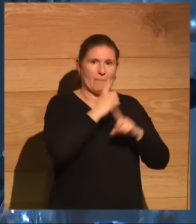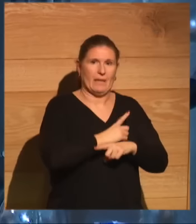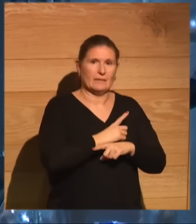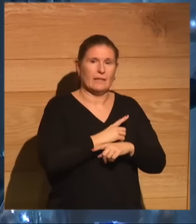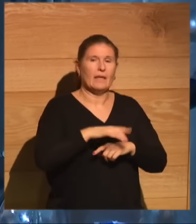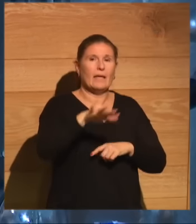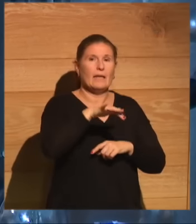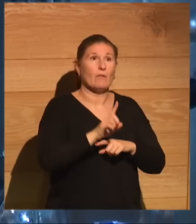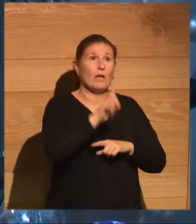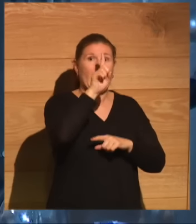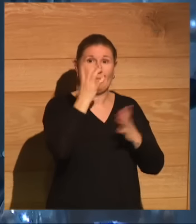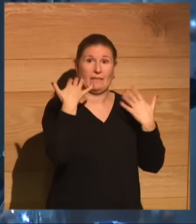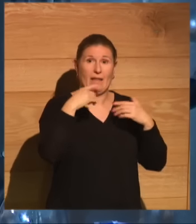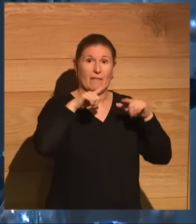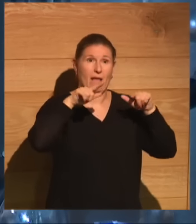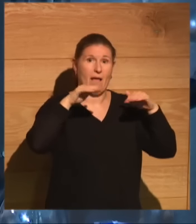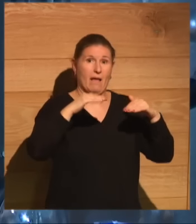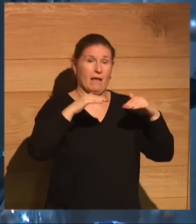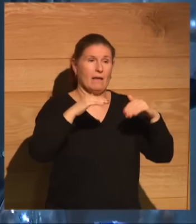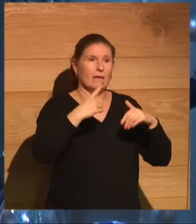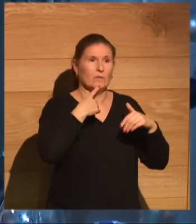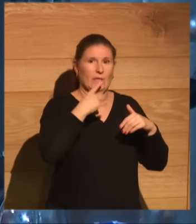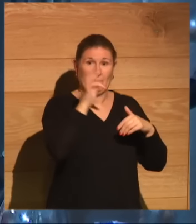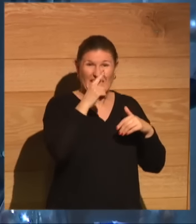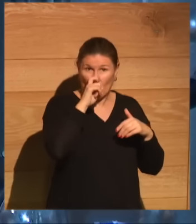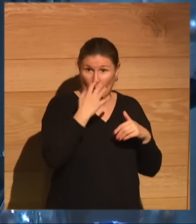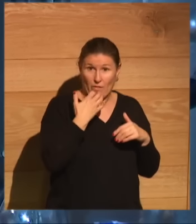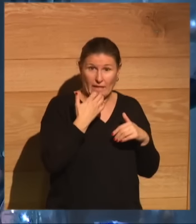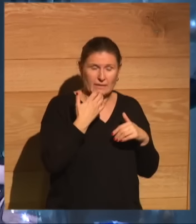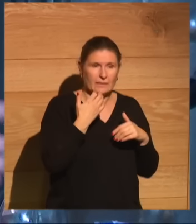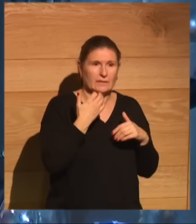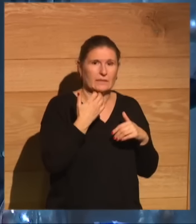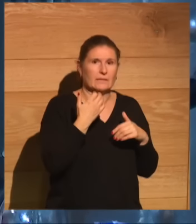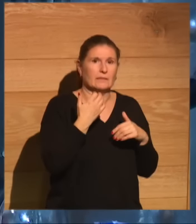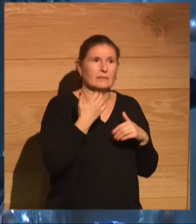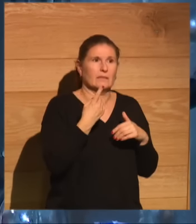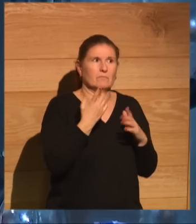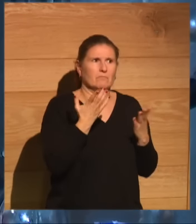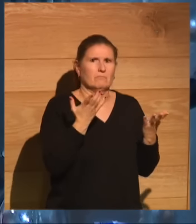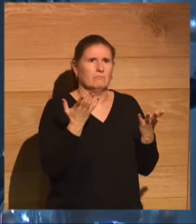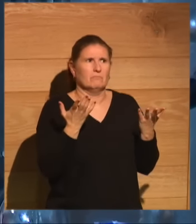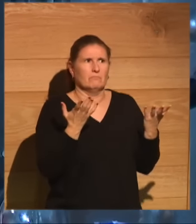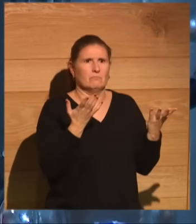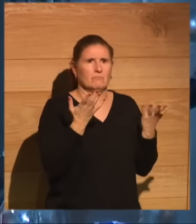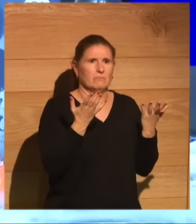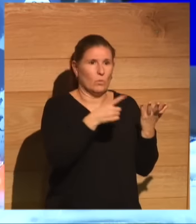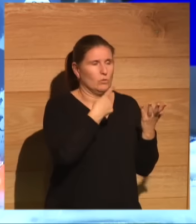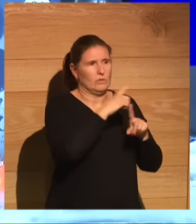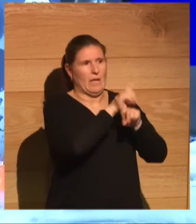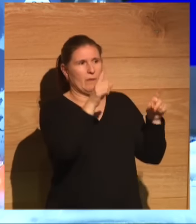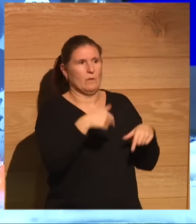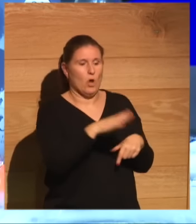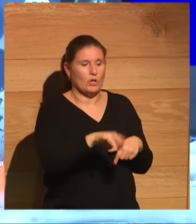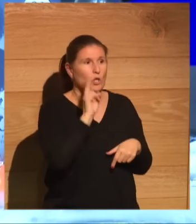¿Vale? Entonces, claro, en la película, si lo recordáis bien, en ningún momento... Claro, es que además eso está prohibido, lo ven